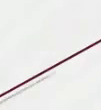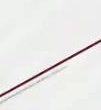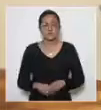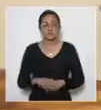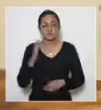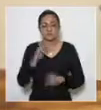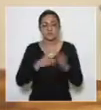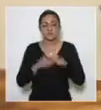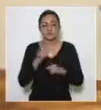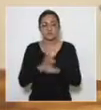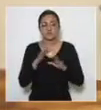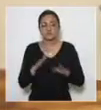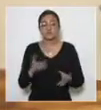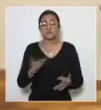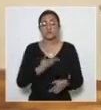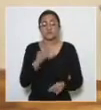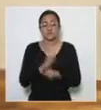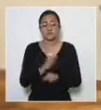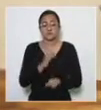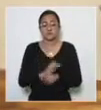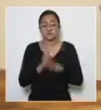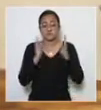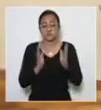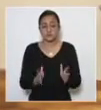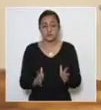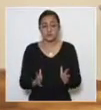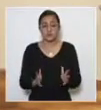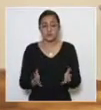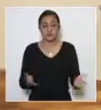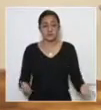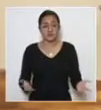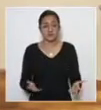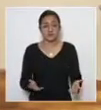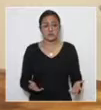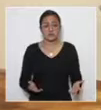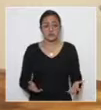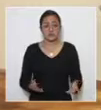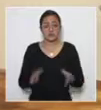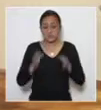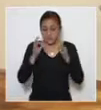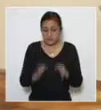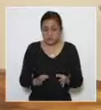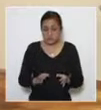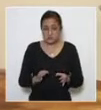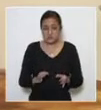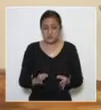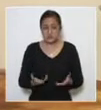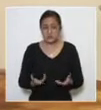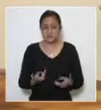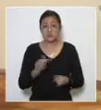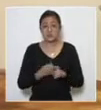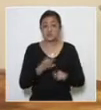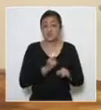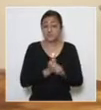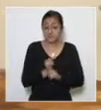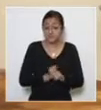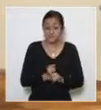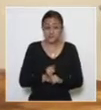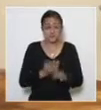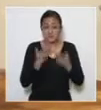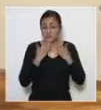información preliminar que está corriendo, no es la información de las